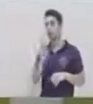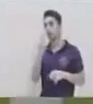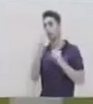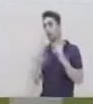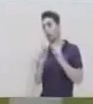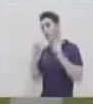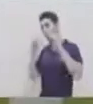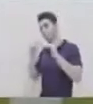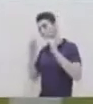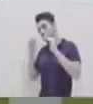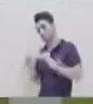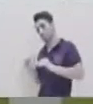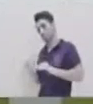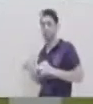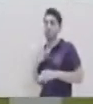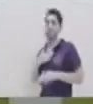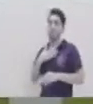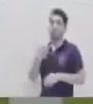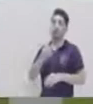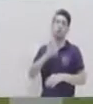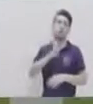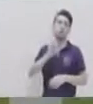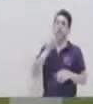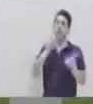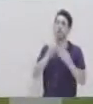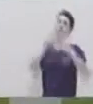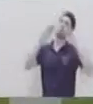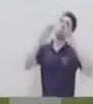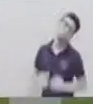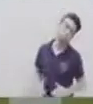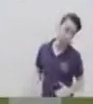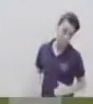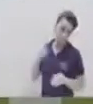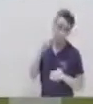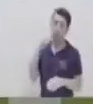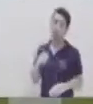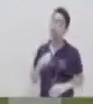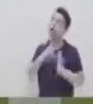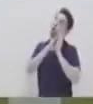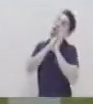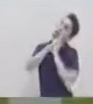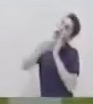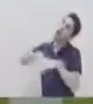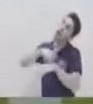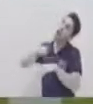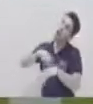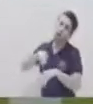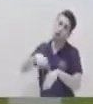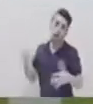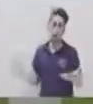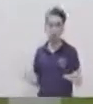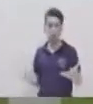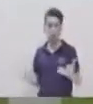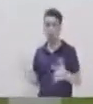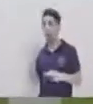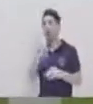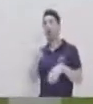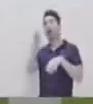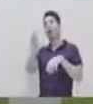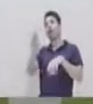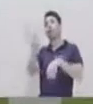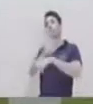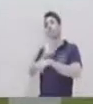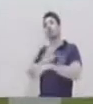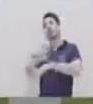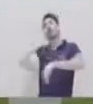que vayamos poco a poco bajando y nuestra autoestima pues vaya decayendo, porque entonces o dormimos mucho, o vemos